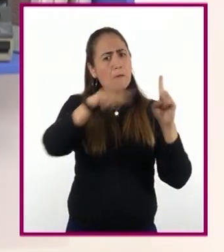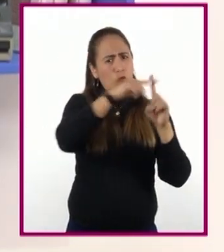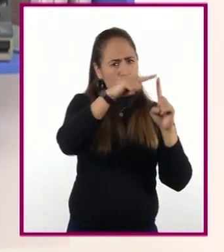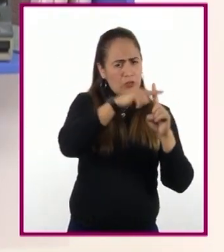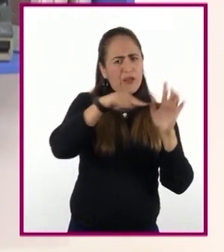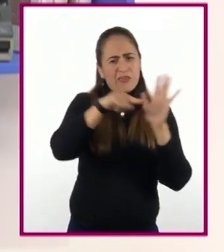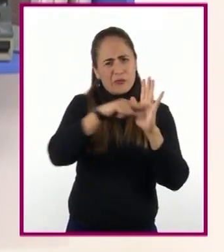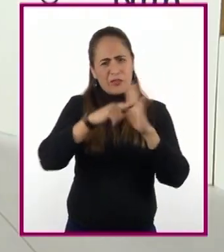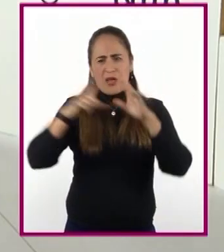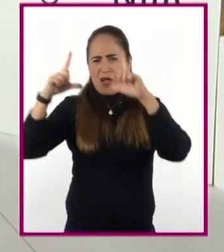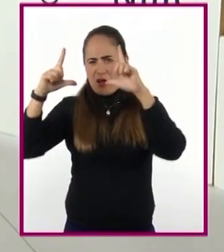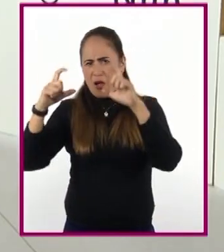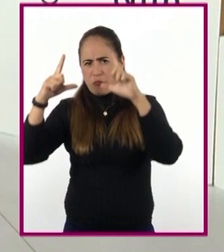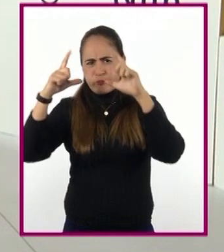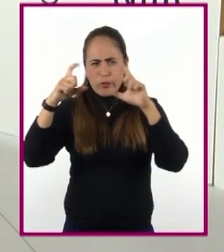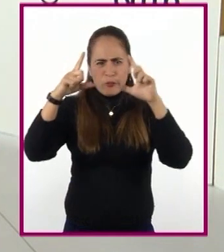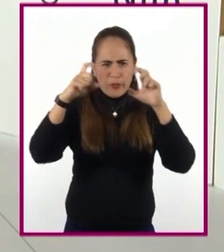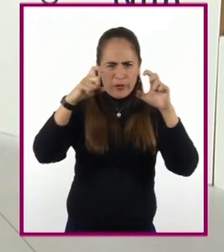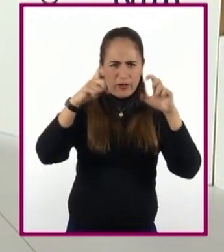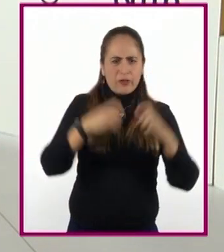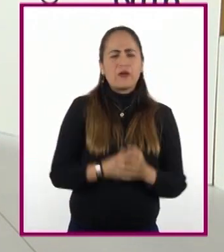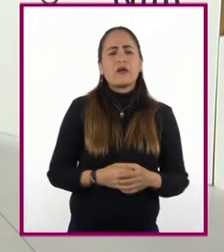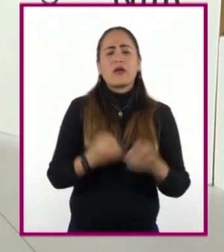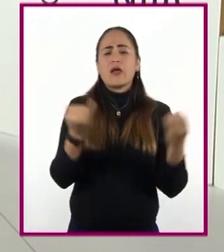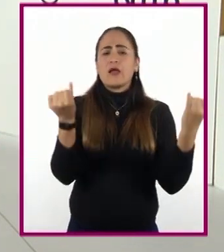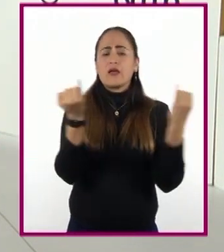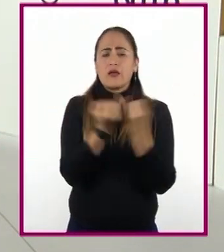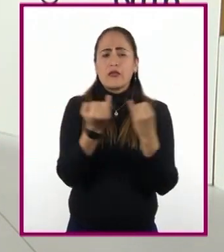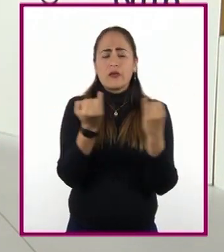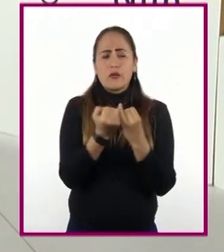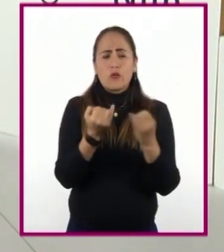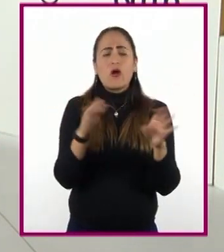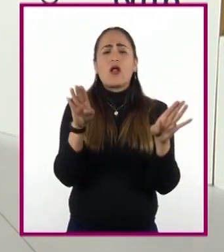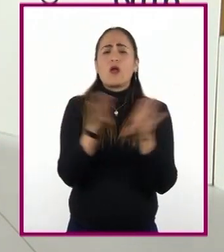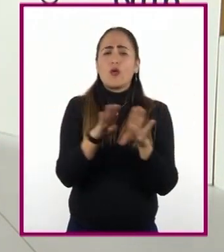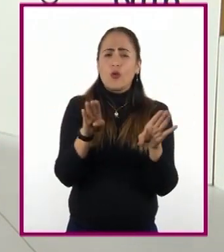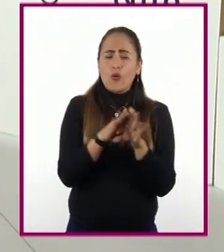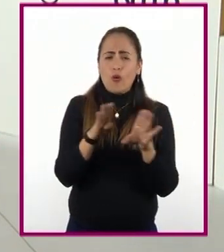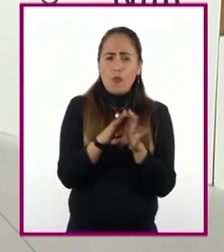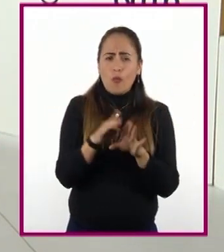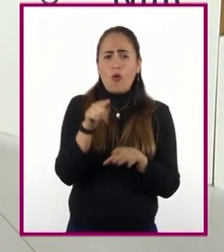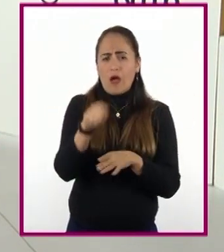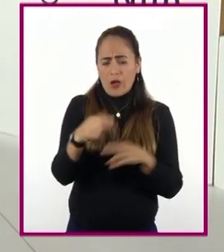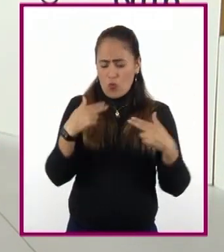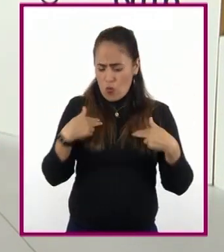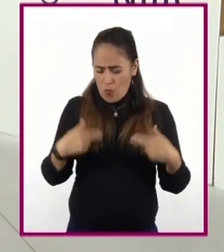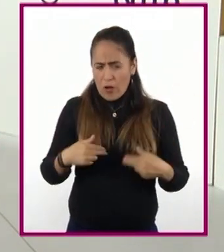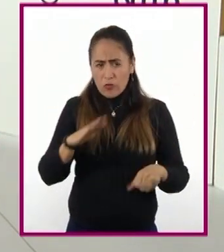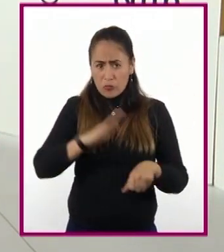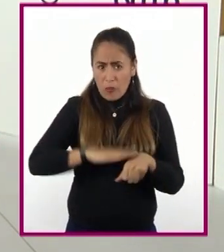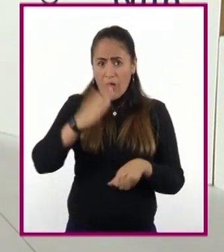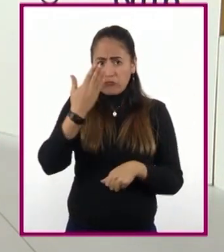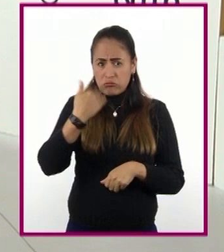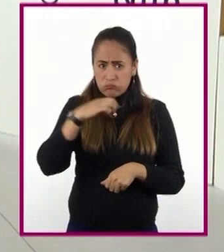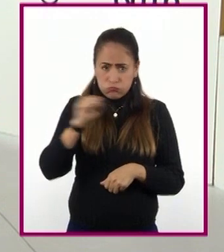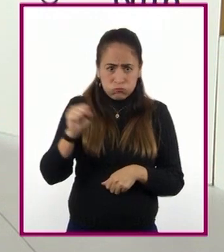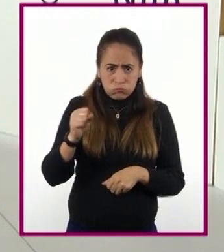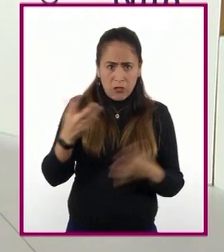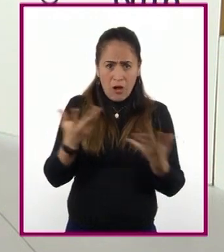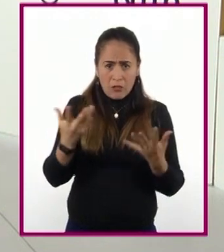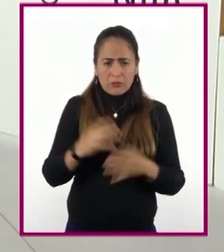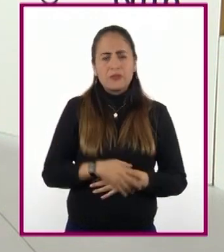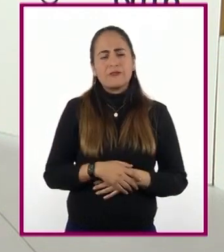cámaras fotográficas. Se habló sobre cómo se potencializan las capacidades humanas. En esta